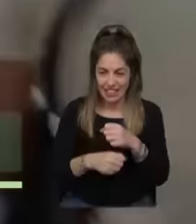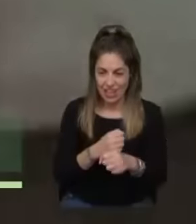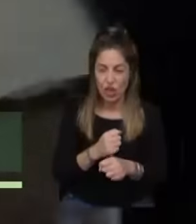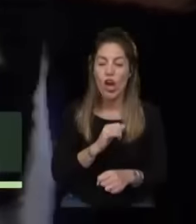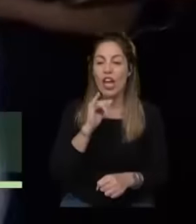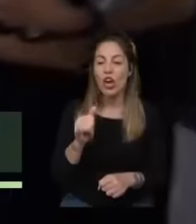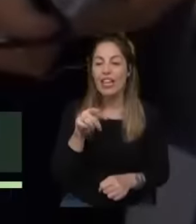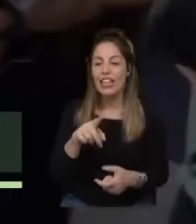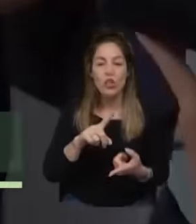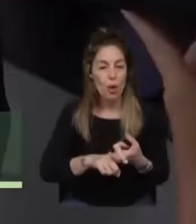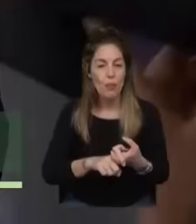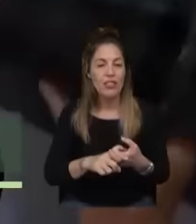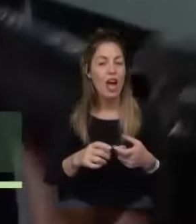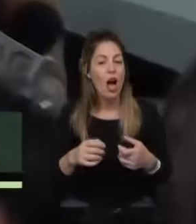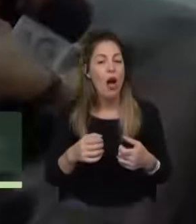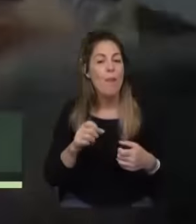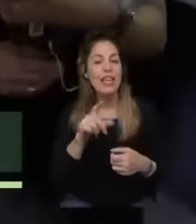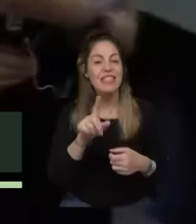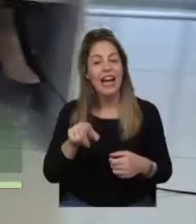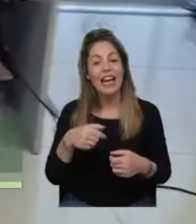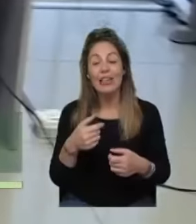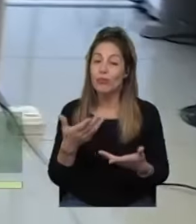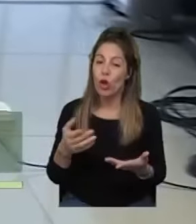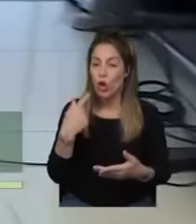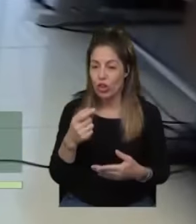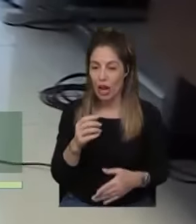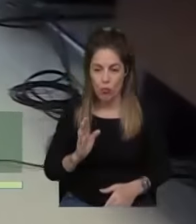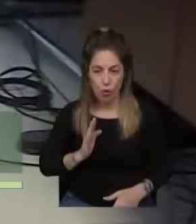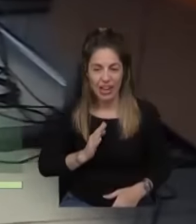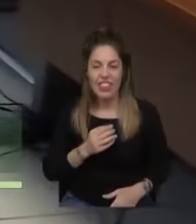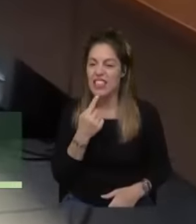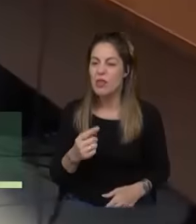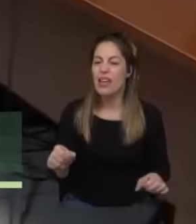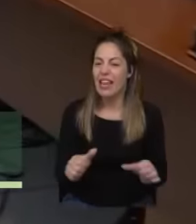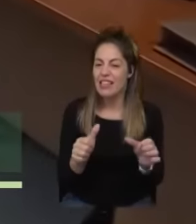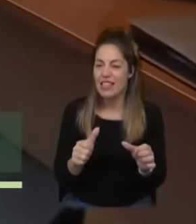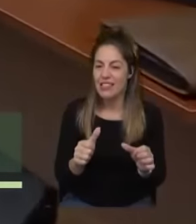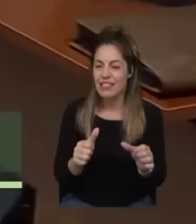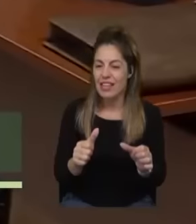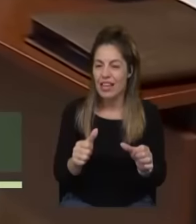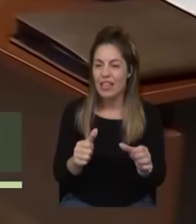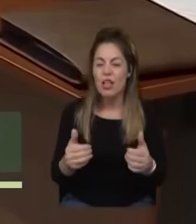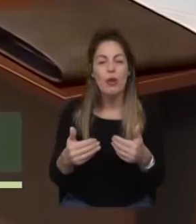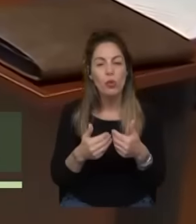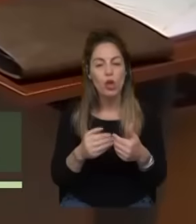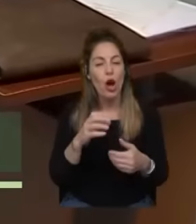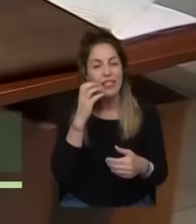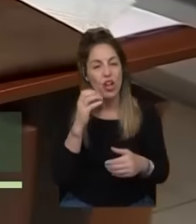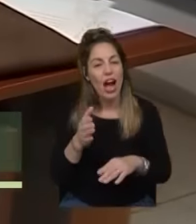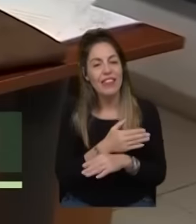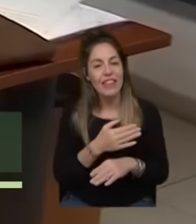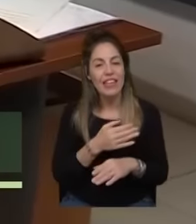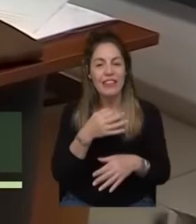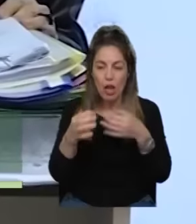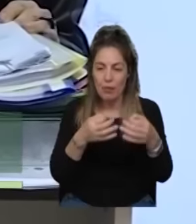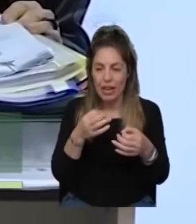revelaría a su esposa mensajes comprometedores con otras mujeres. Decime, ¿qué haces?, se preguntó Astesiano antes de explicar su decisión. Opté por